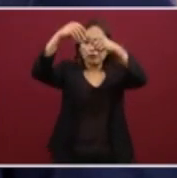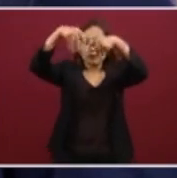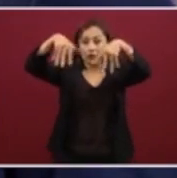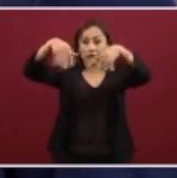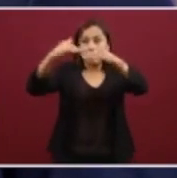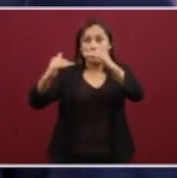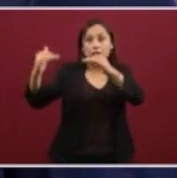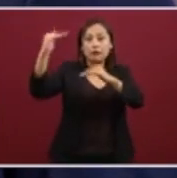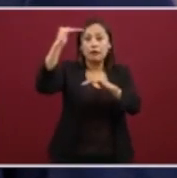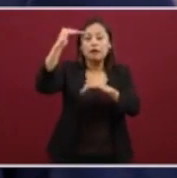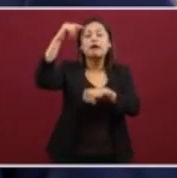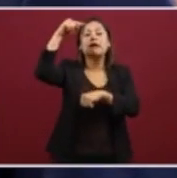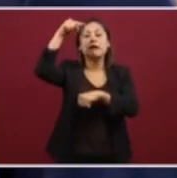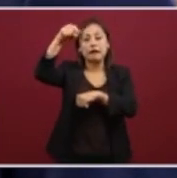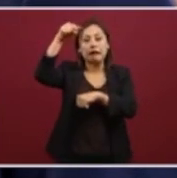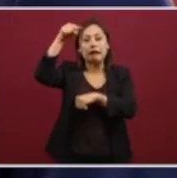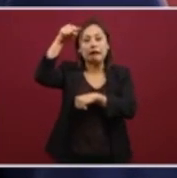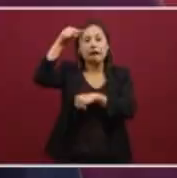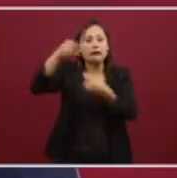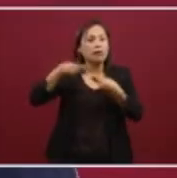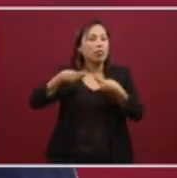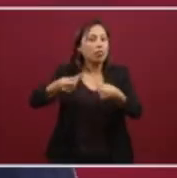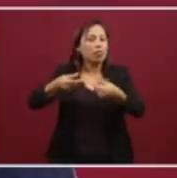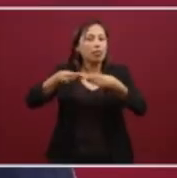ahí es donde estaban los excesos,